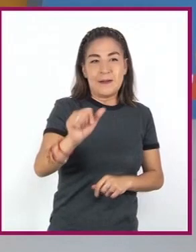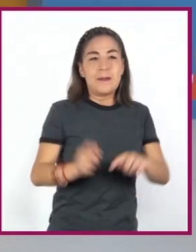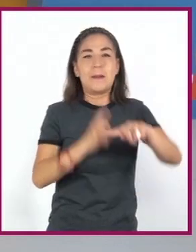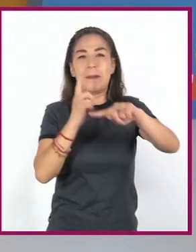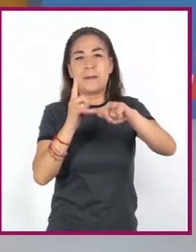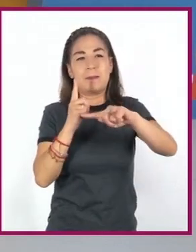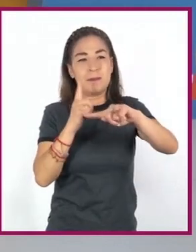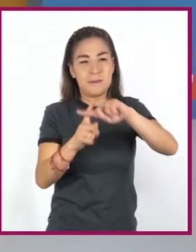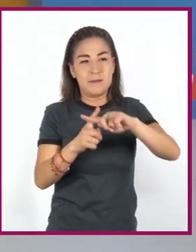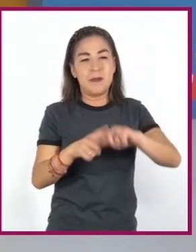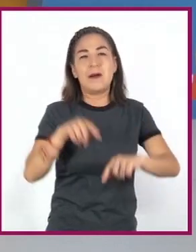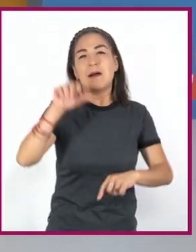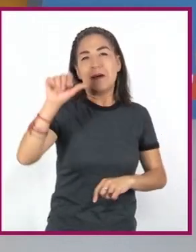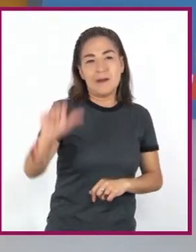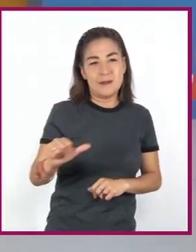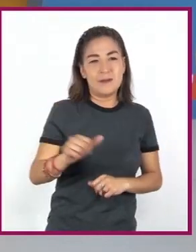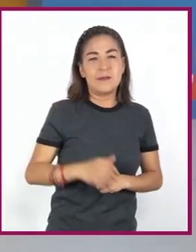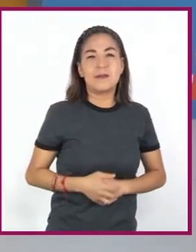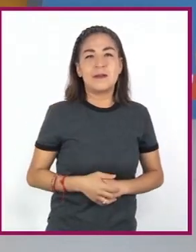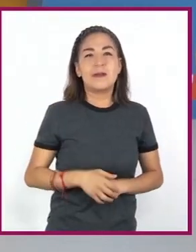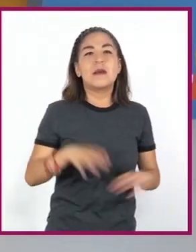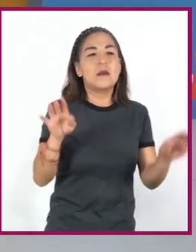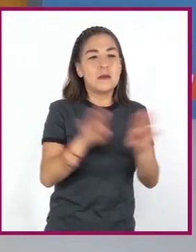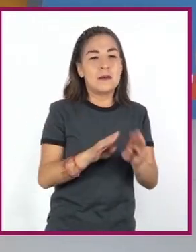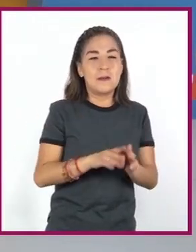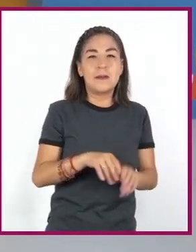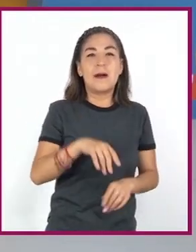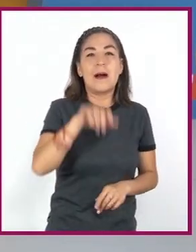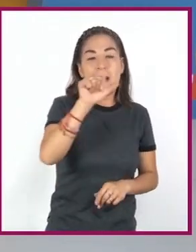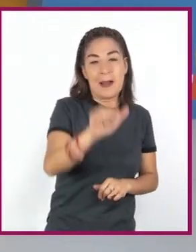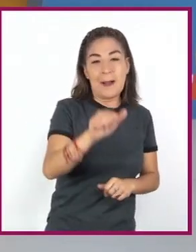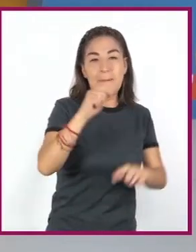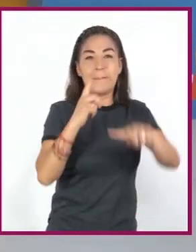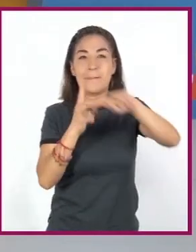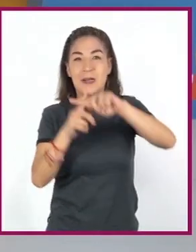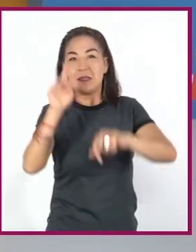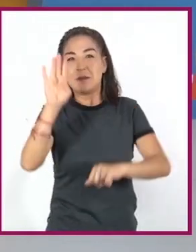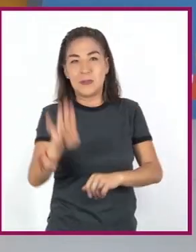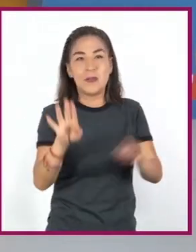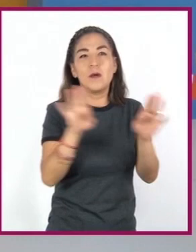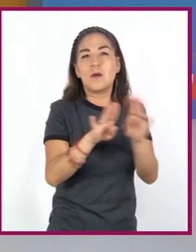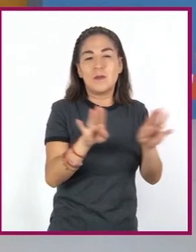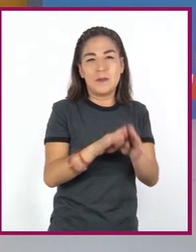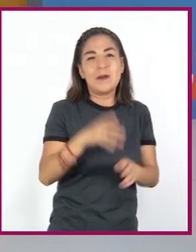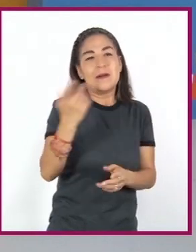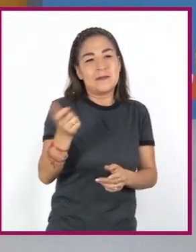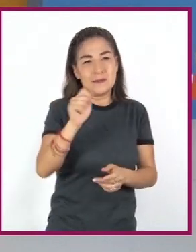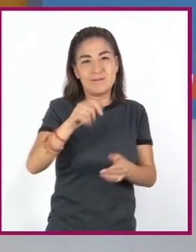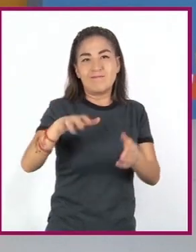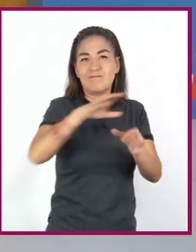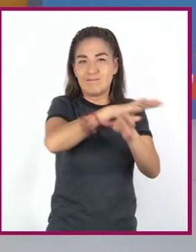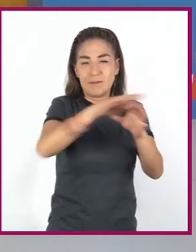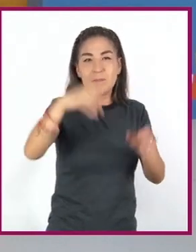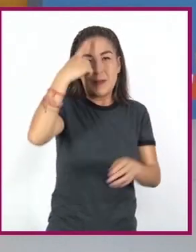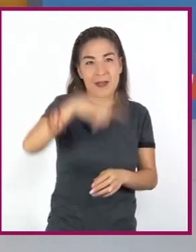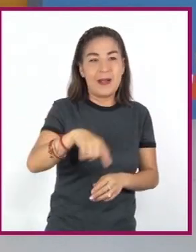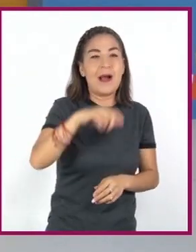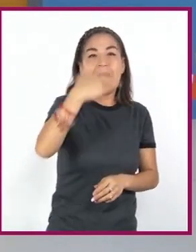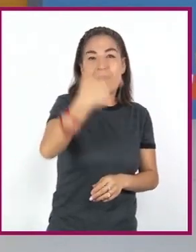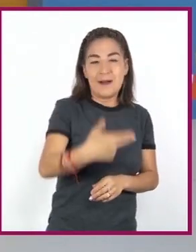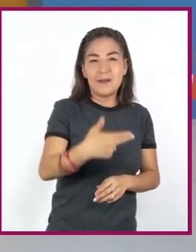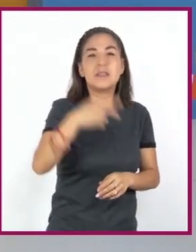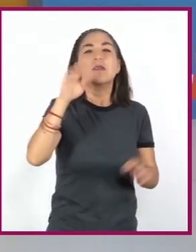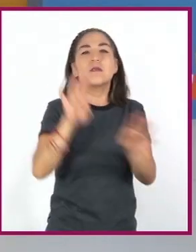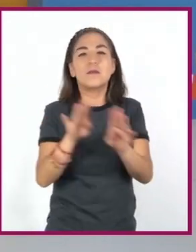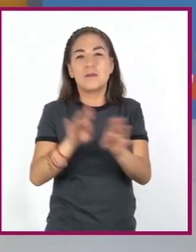por altura. Si consideramos A, B para el área de la base y H para la altura,